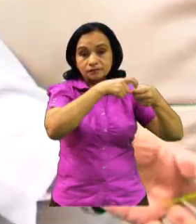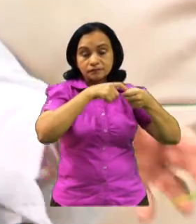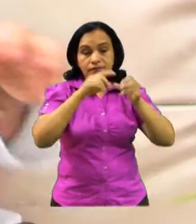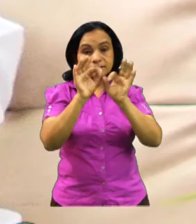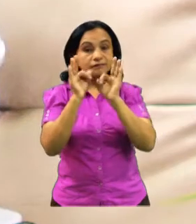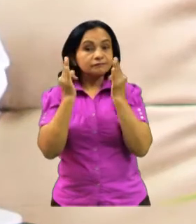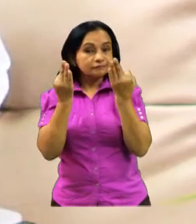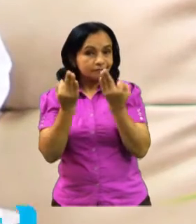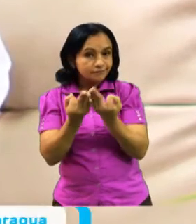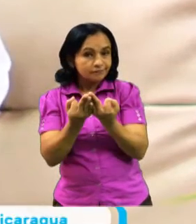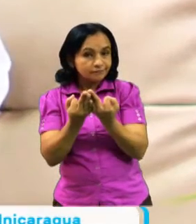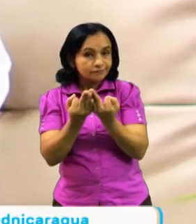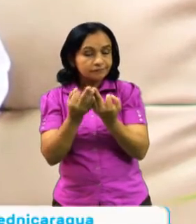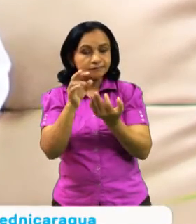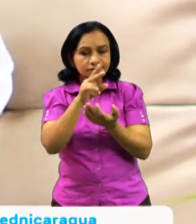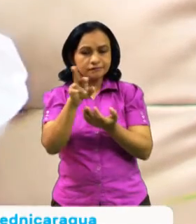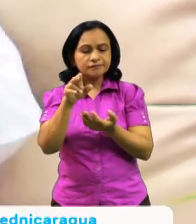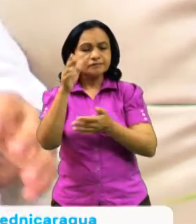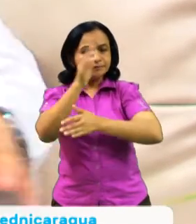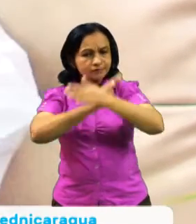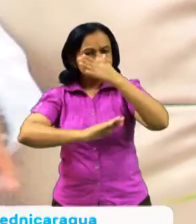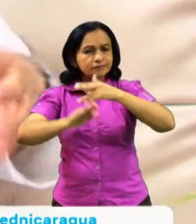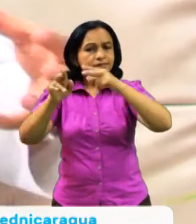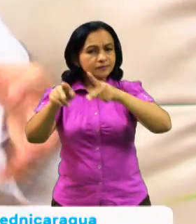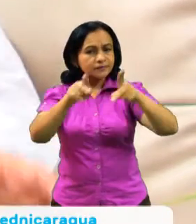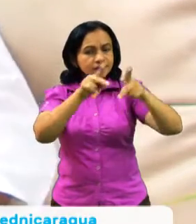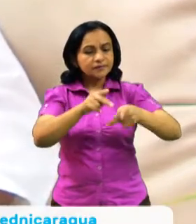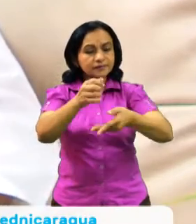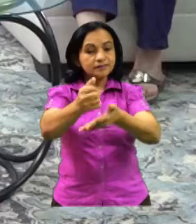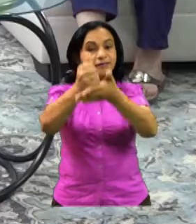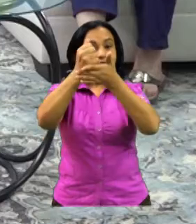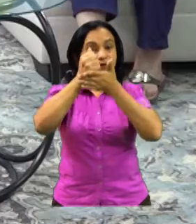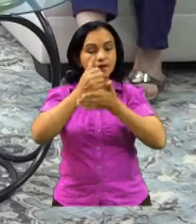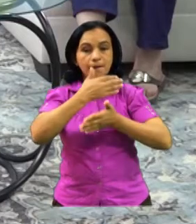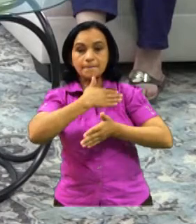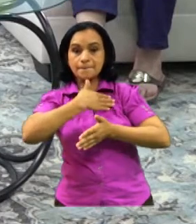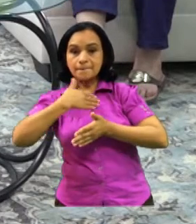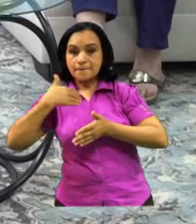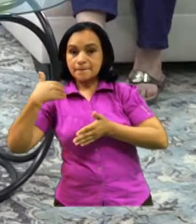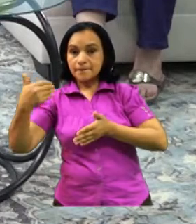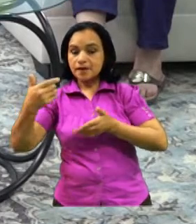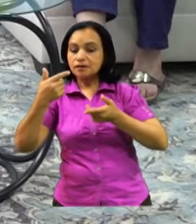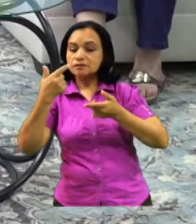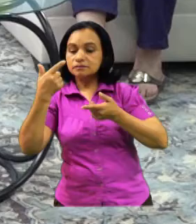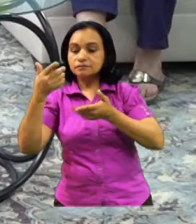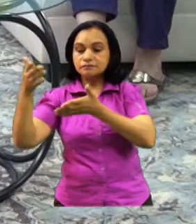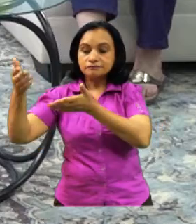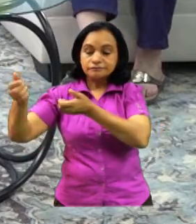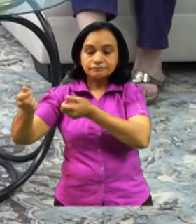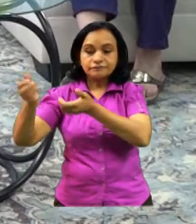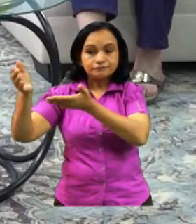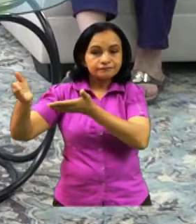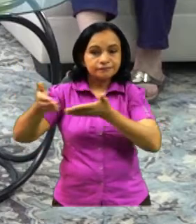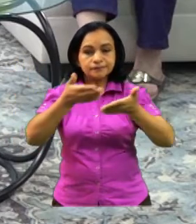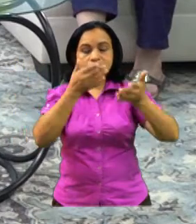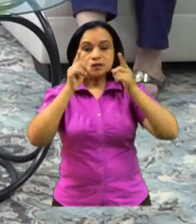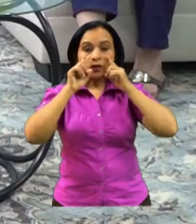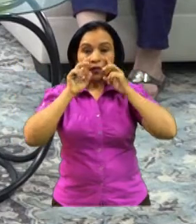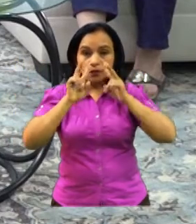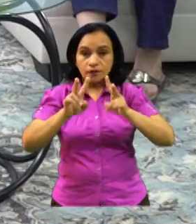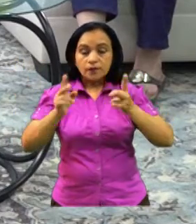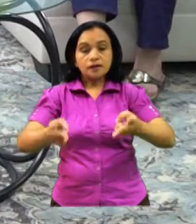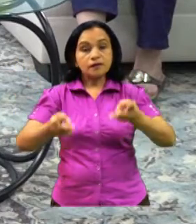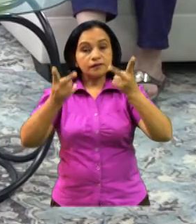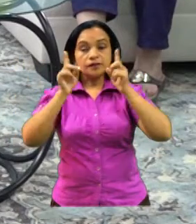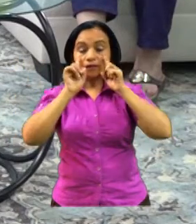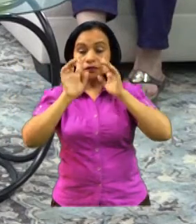comunidad, la familia y el mismo protagonista con discapacidad nos permite, pues, hacer mejor la evacuación y por tanto salvaguardar la vida de